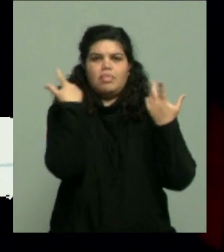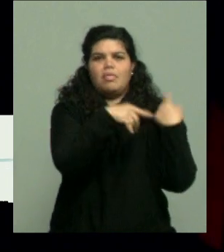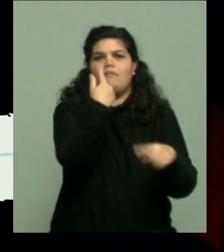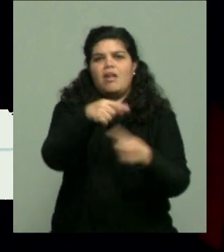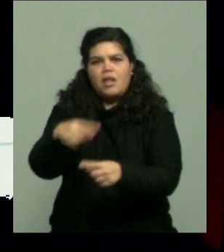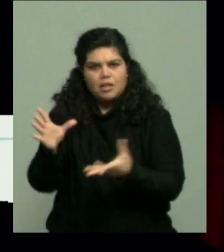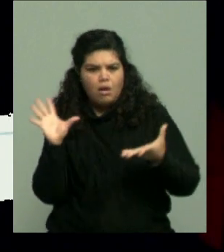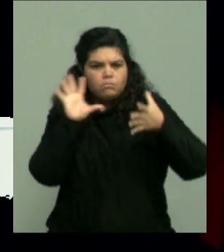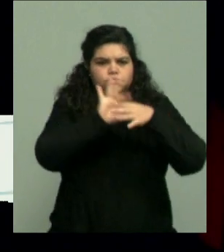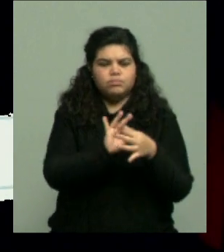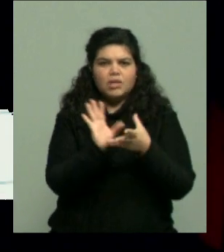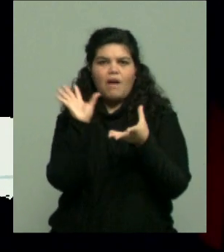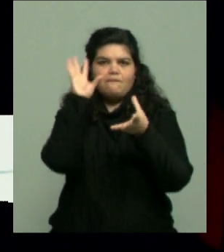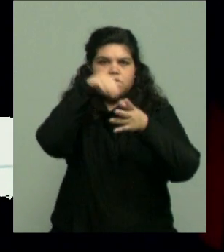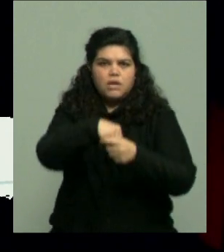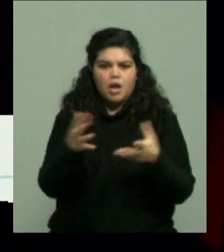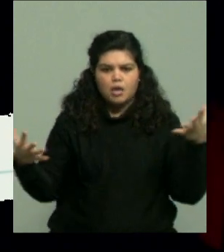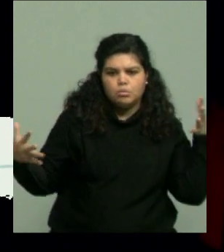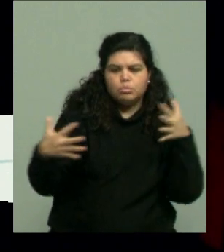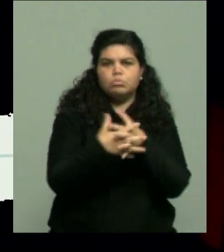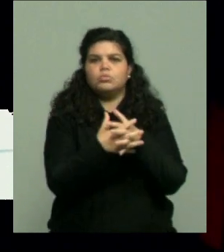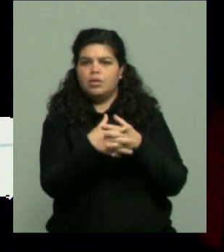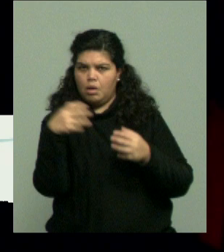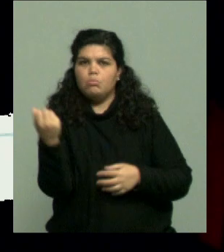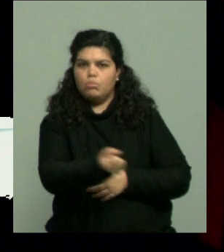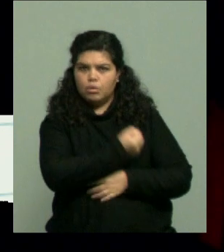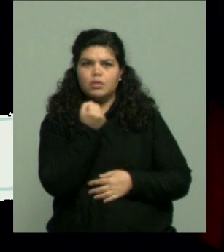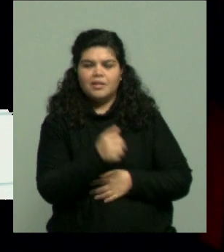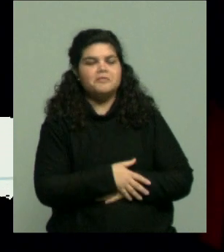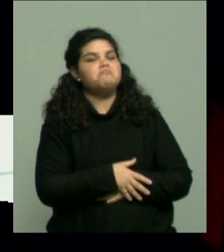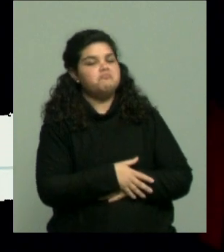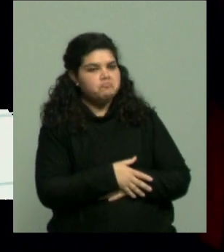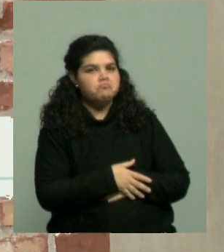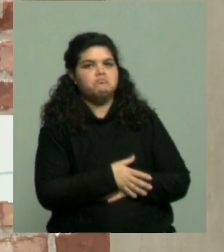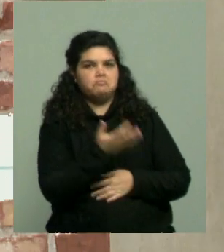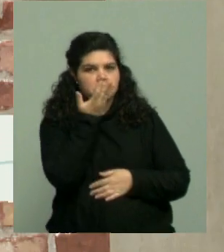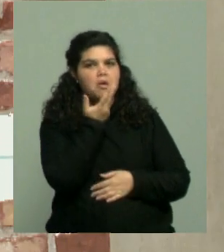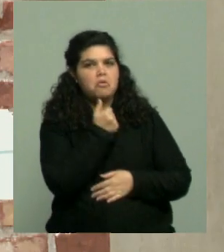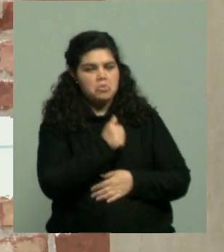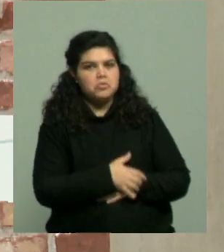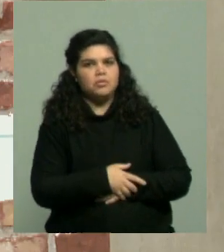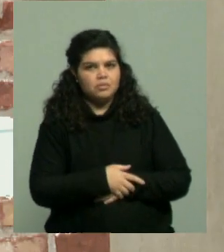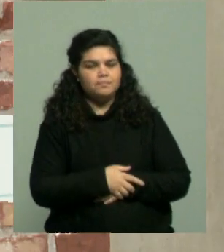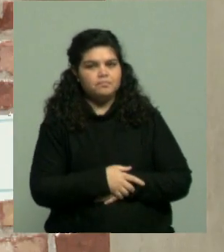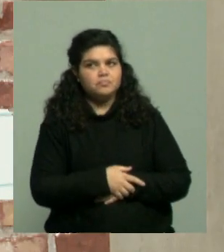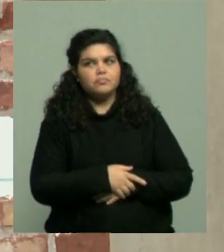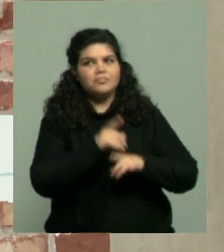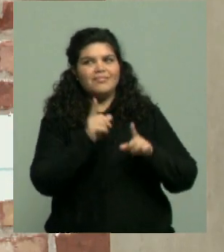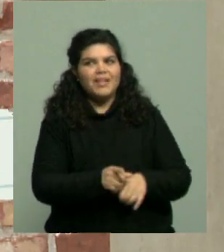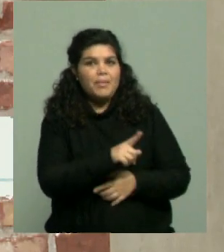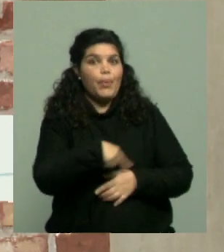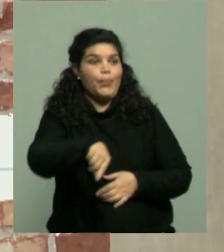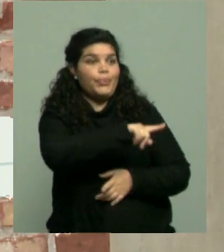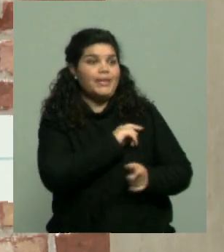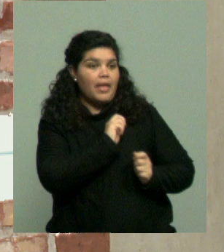de alguna manera como fusionar esas personalidades. Me gustó mucho esto. Además, me gusta esto también, que digan ustedes, somos nuevos, estamos